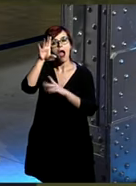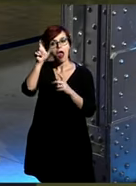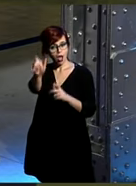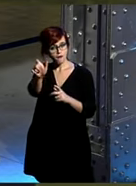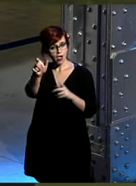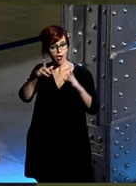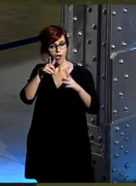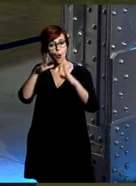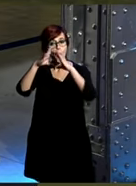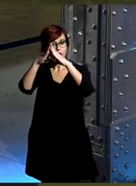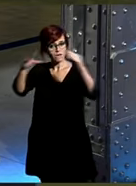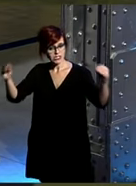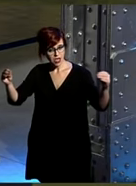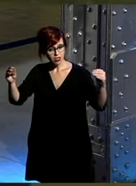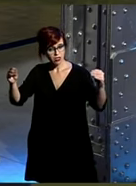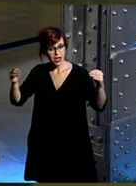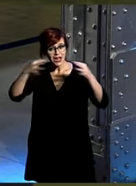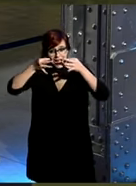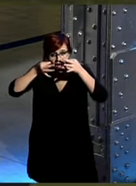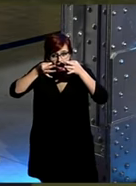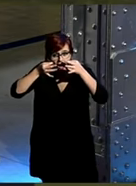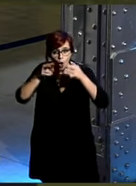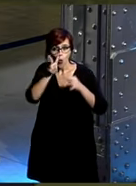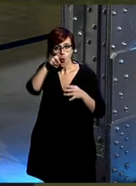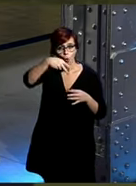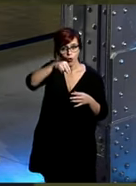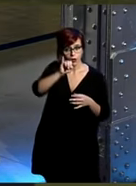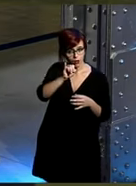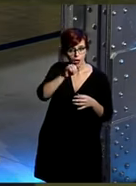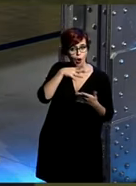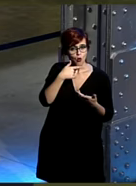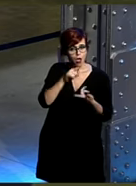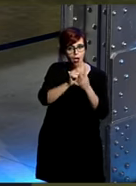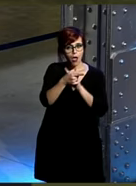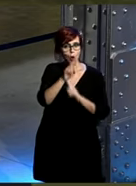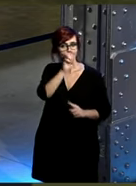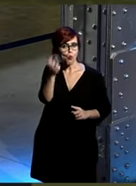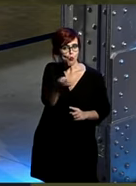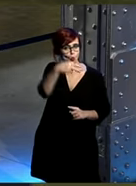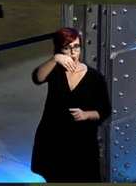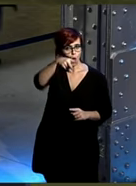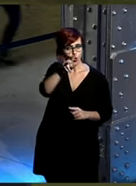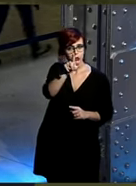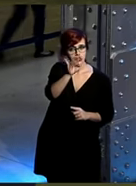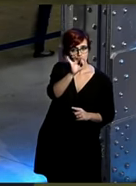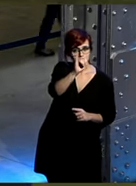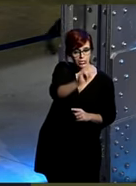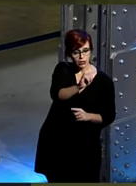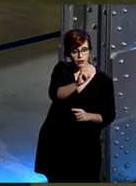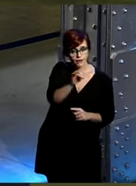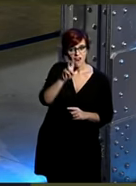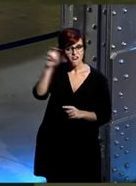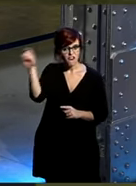que tenemos hoy en día creo que es una multiversidad. O sea, si nos fijamos en las instituciones académicas, ¿qué es lo que hacen?